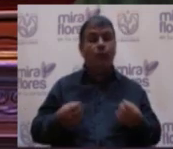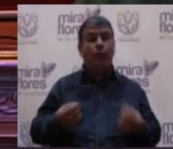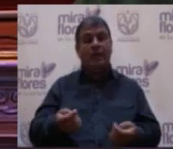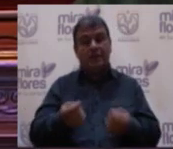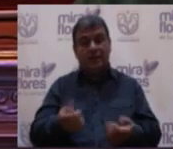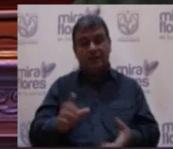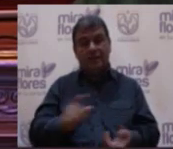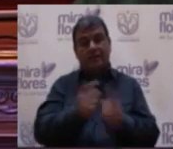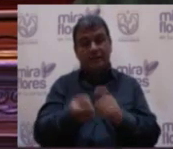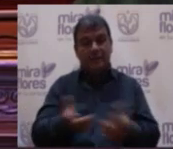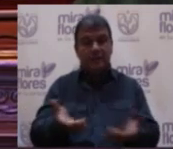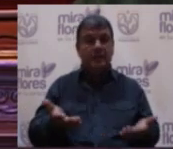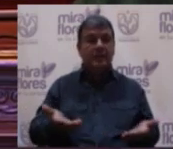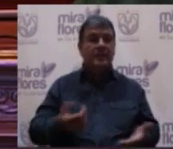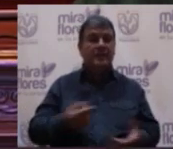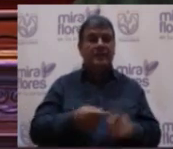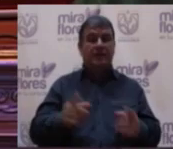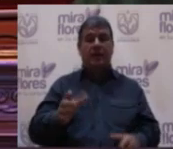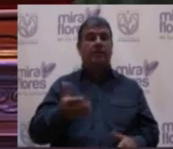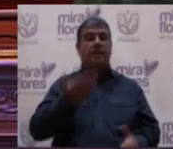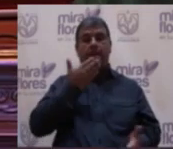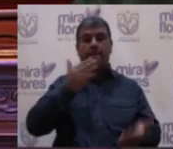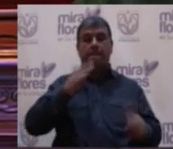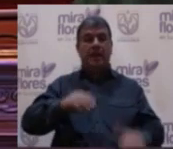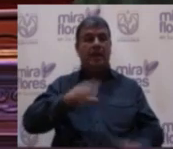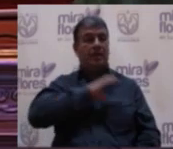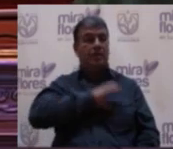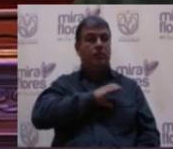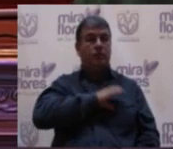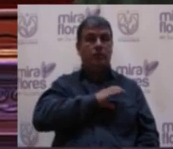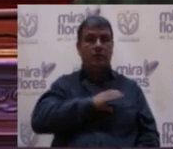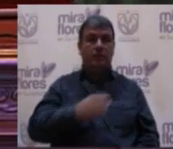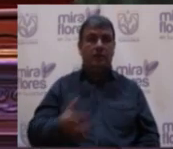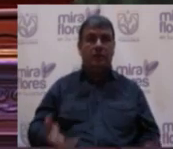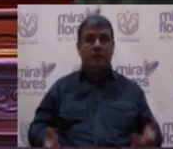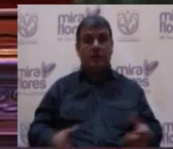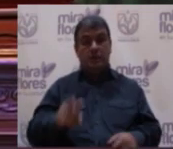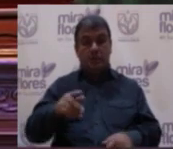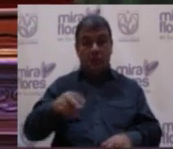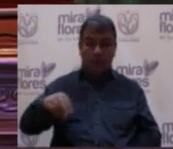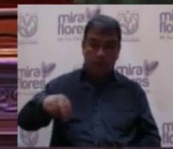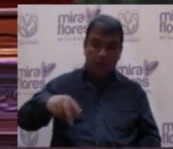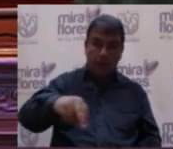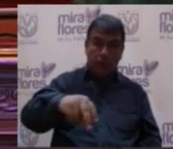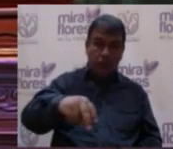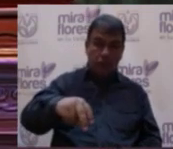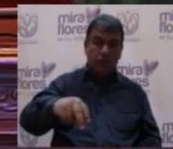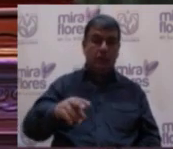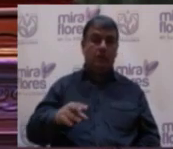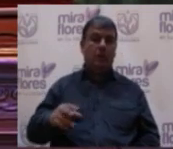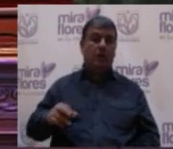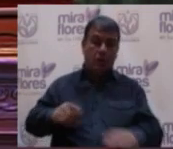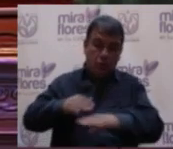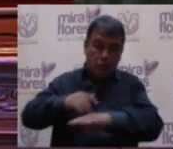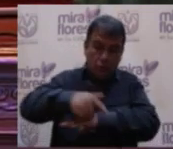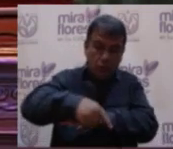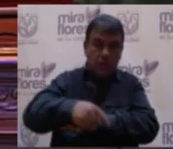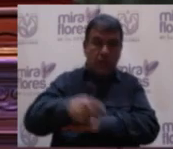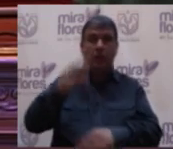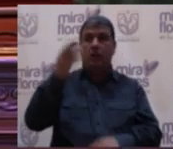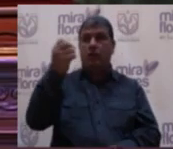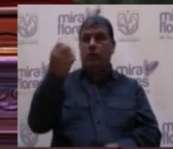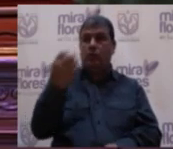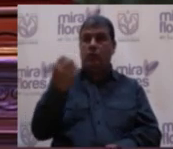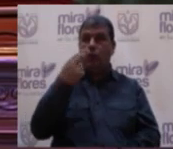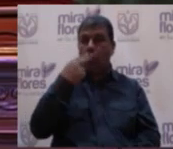interviniendo si es que hay una mala conducta. Si hay un peatón que cruza en rojo o un ciclista que va